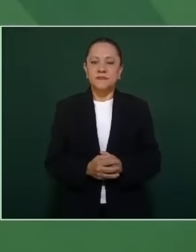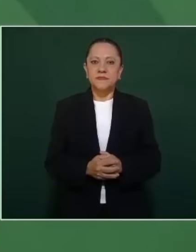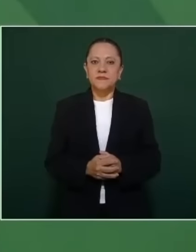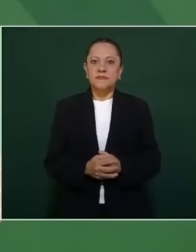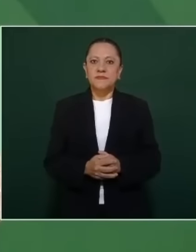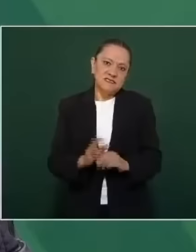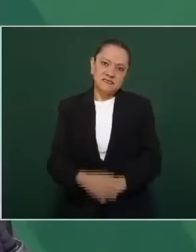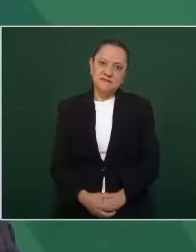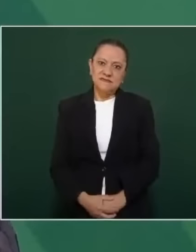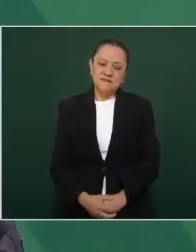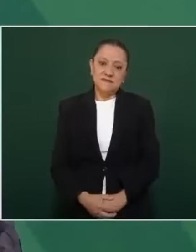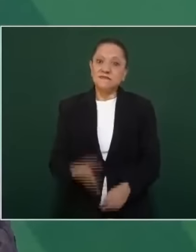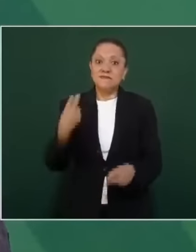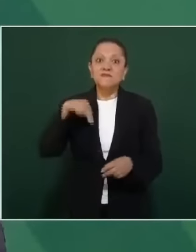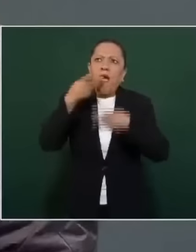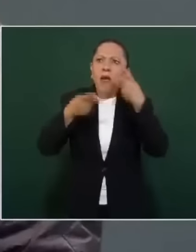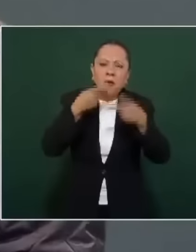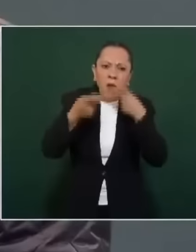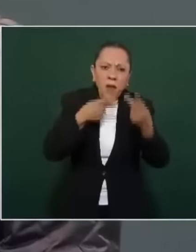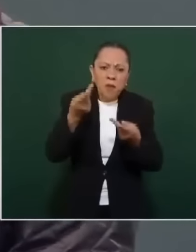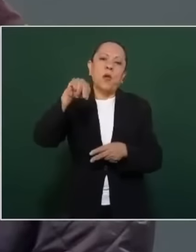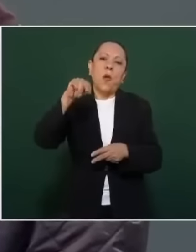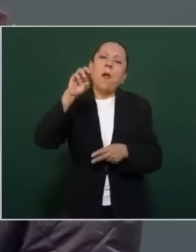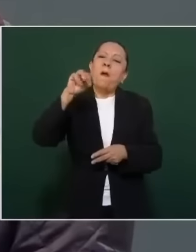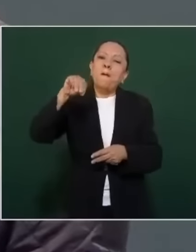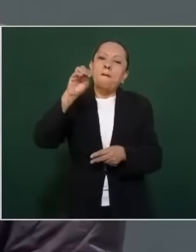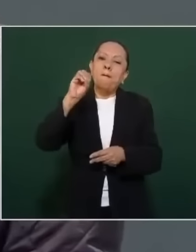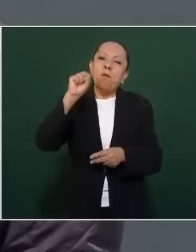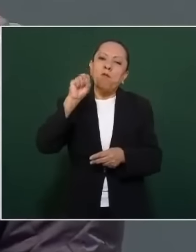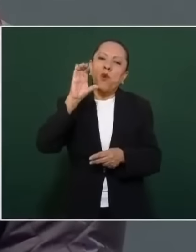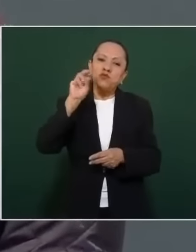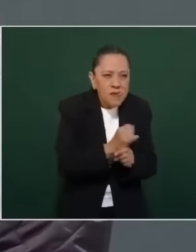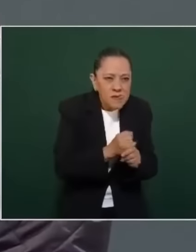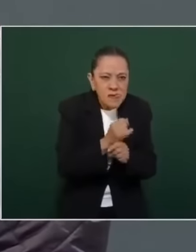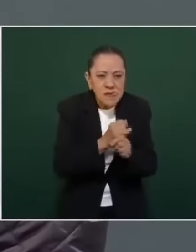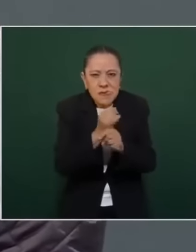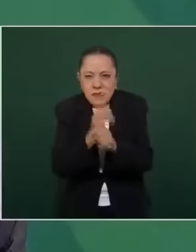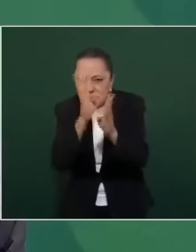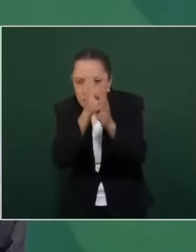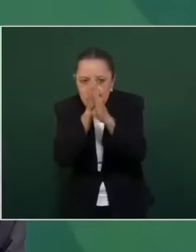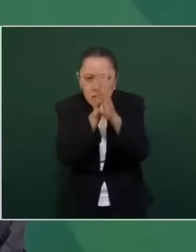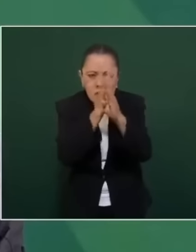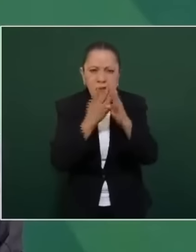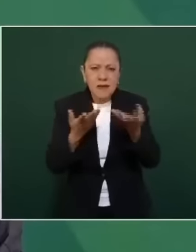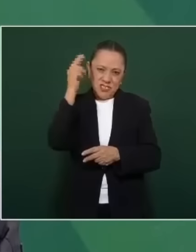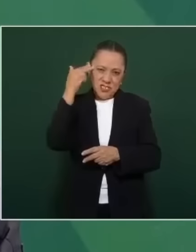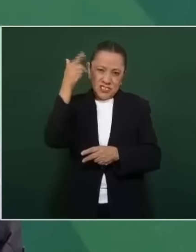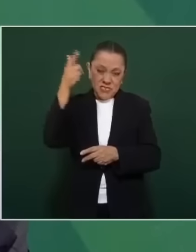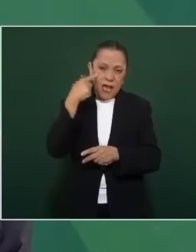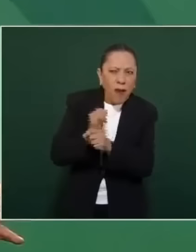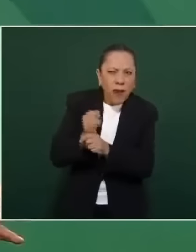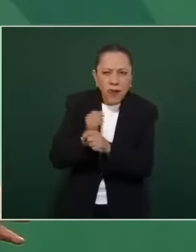el país. Nosotros no vamos a Moscú a espiar a nadie, ni vamos a Pekín